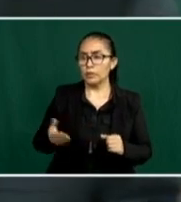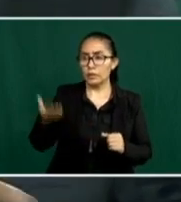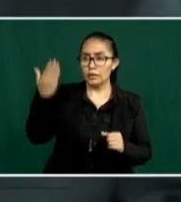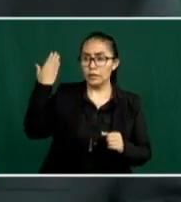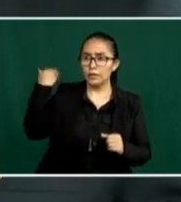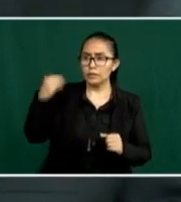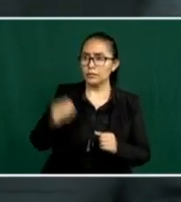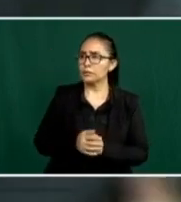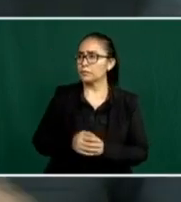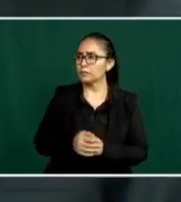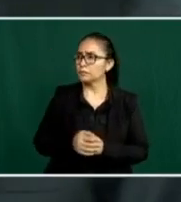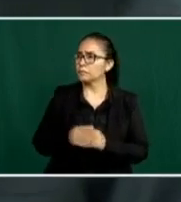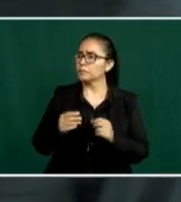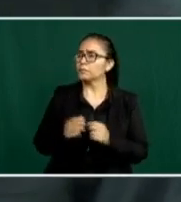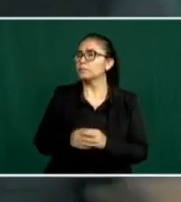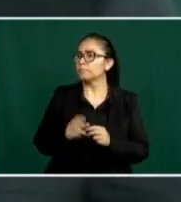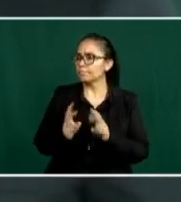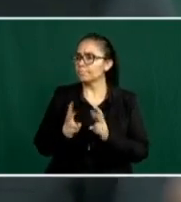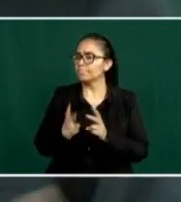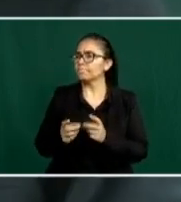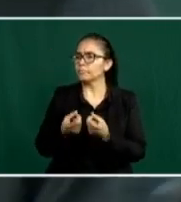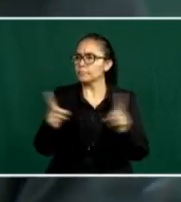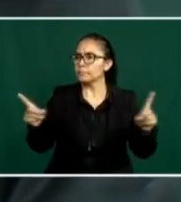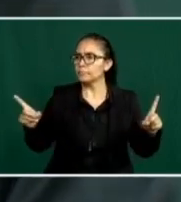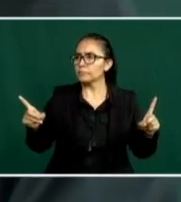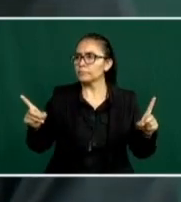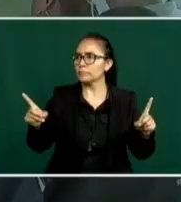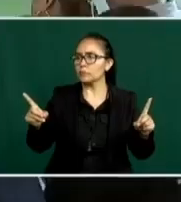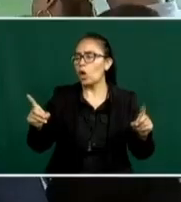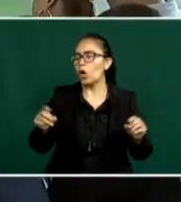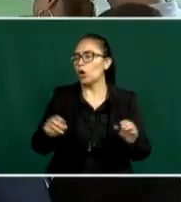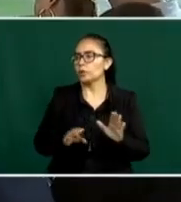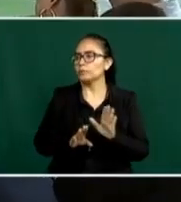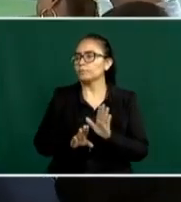antes se hablaba de desarrollo, no de crecimiento.